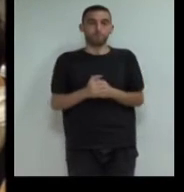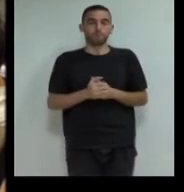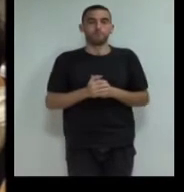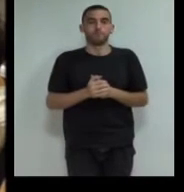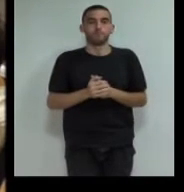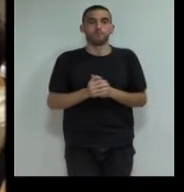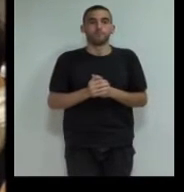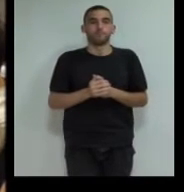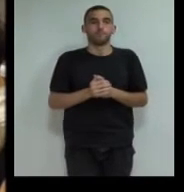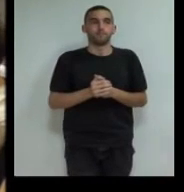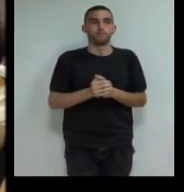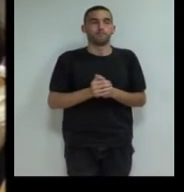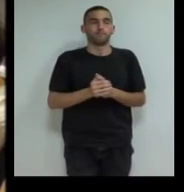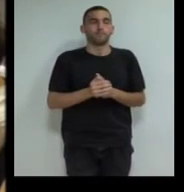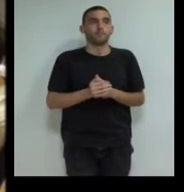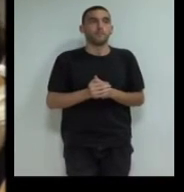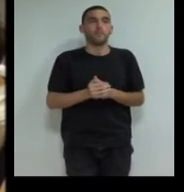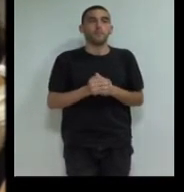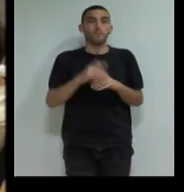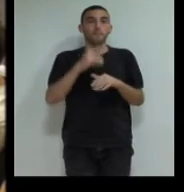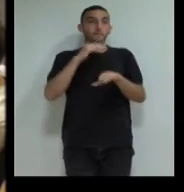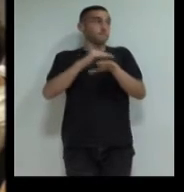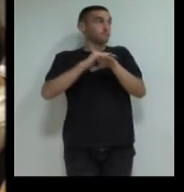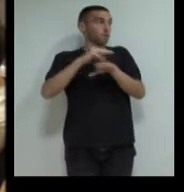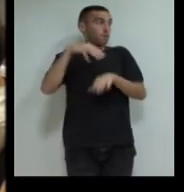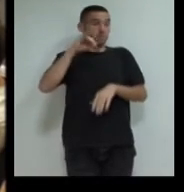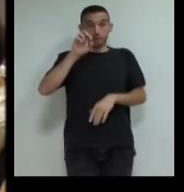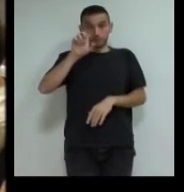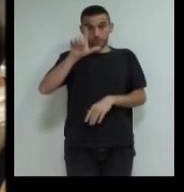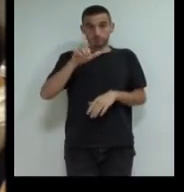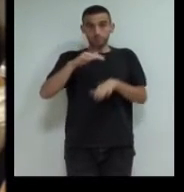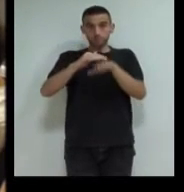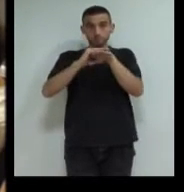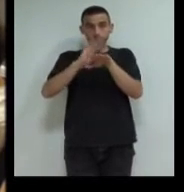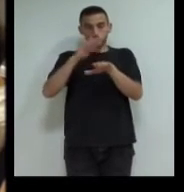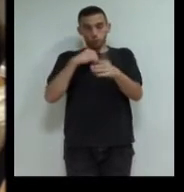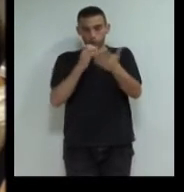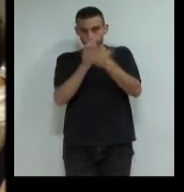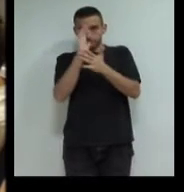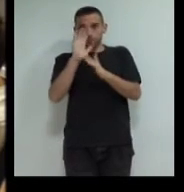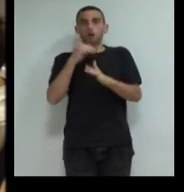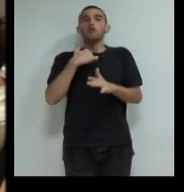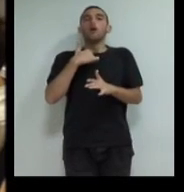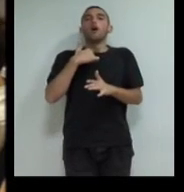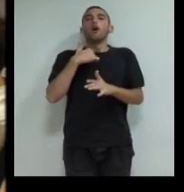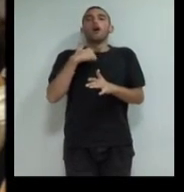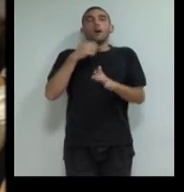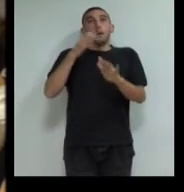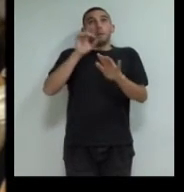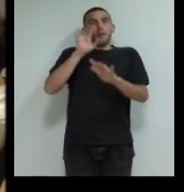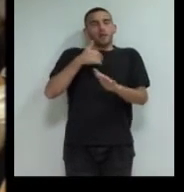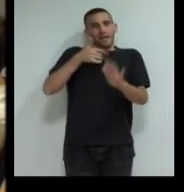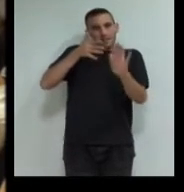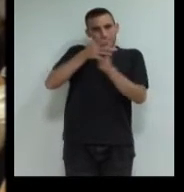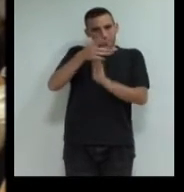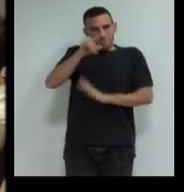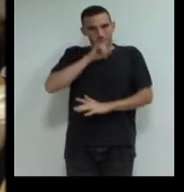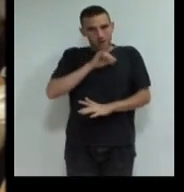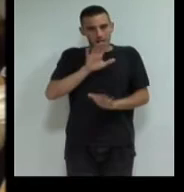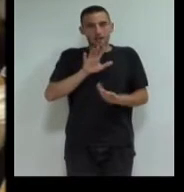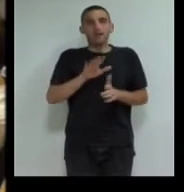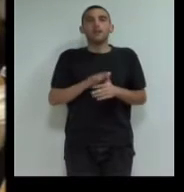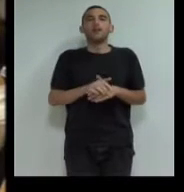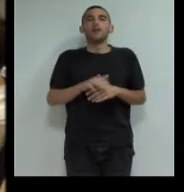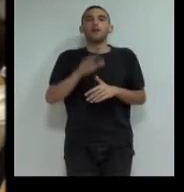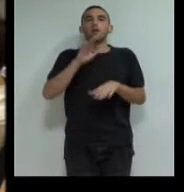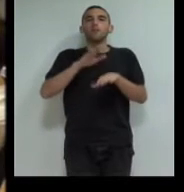superado. Aludiste a mí, permítame que... Sí, Miguel, cómo no. Por favor. Vamos a ver, yo no me he debido de explicar bien, bien, porque